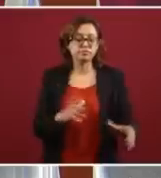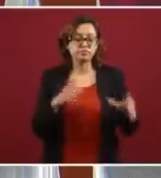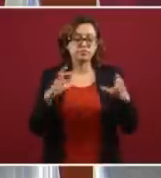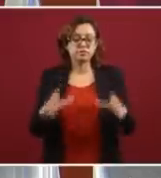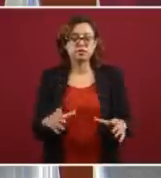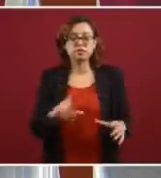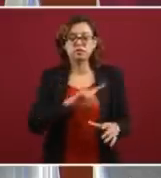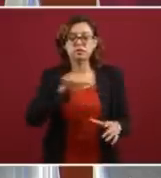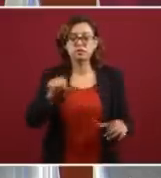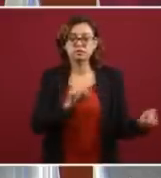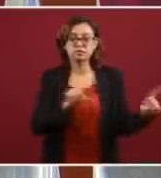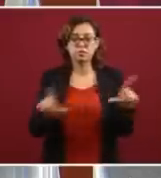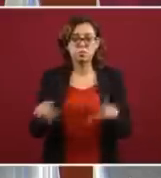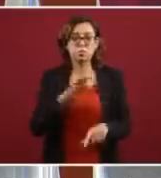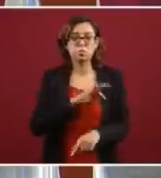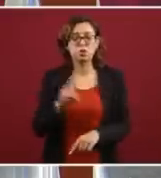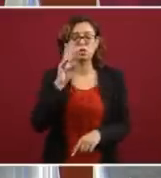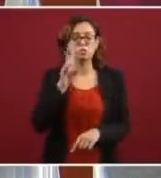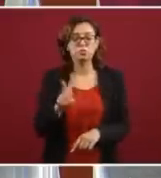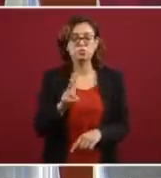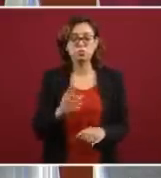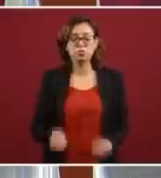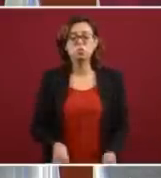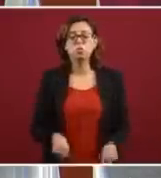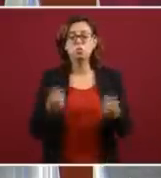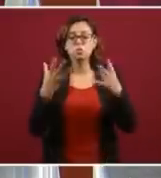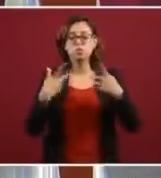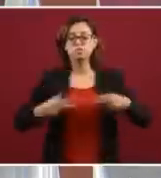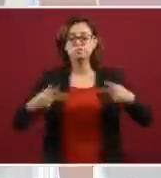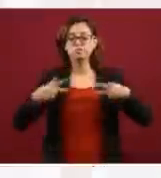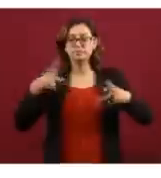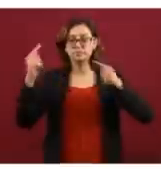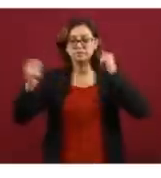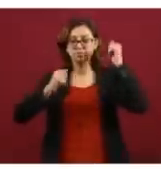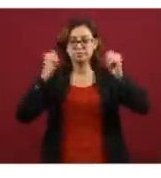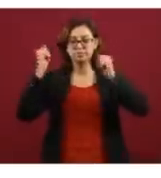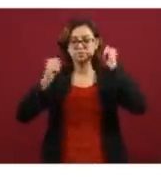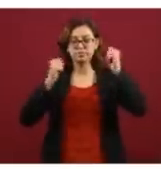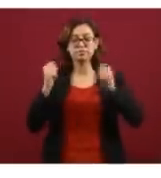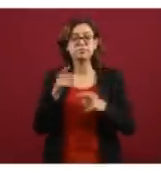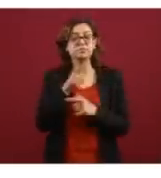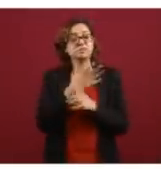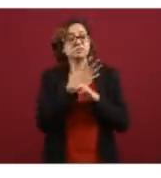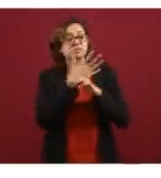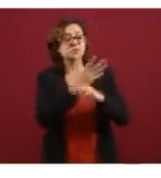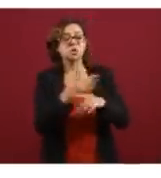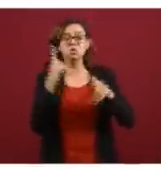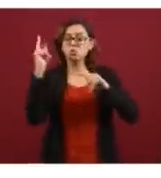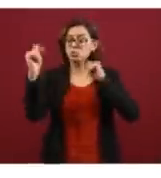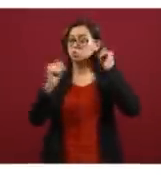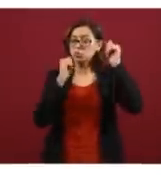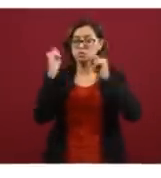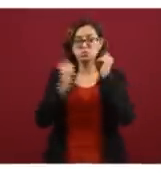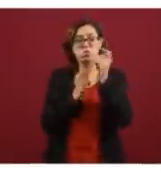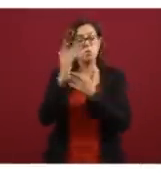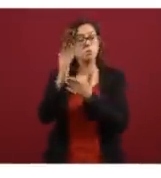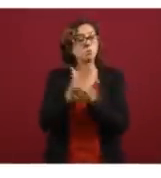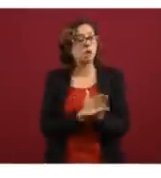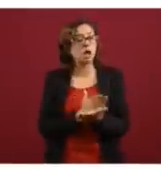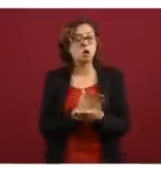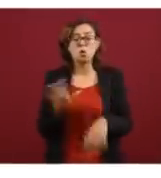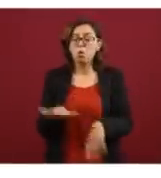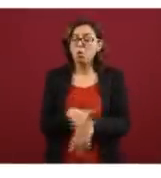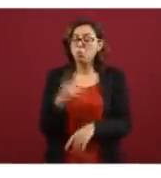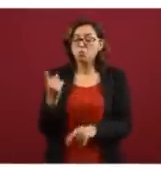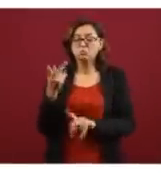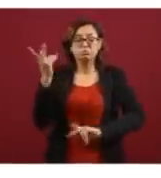siguiente lámina, por favor, es la cantidad de turistas. Se decía que el turismo había bajado por la llegada